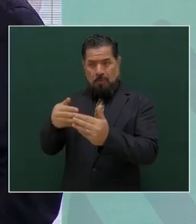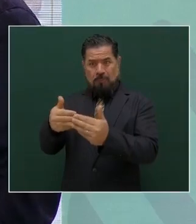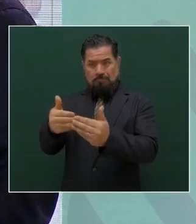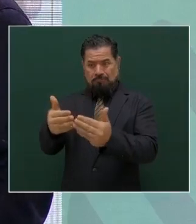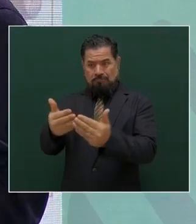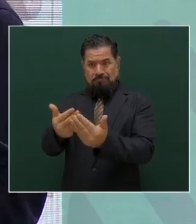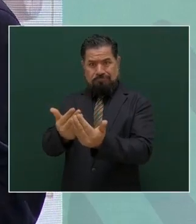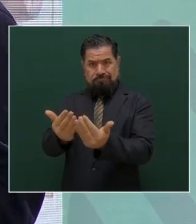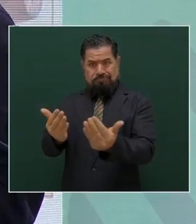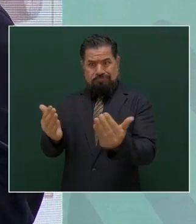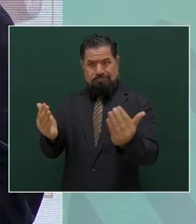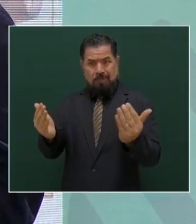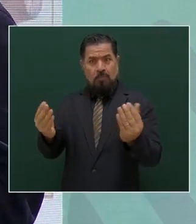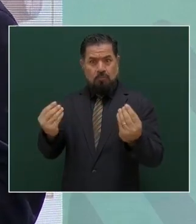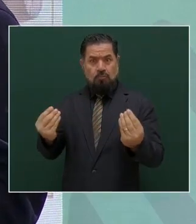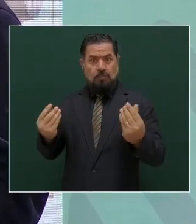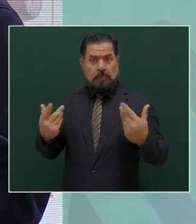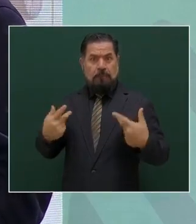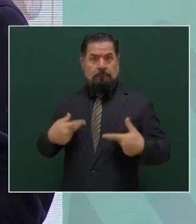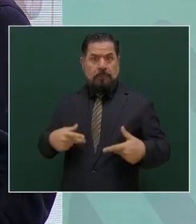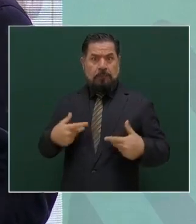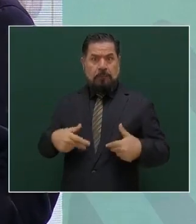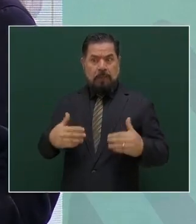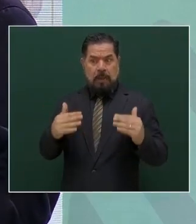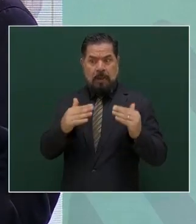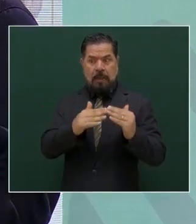muy poblada,